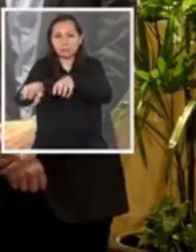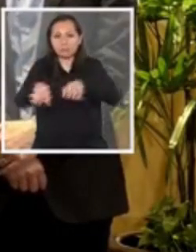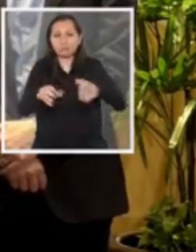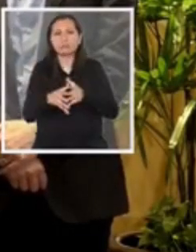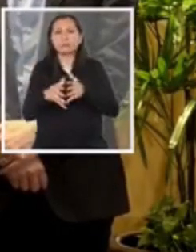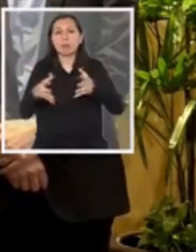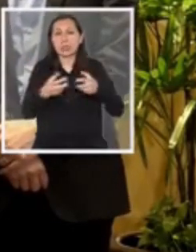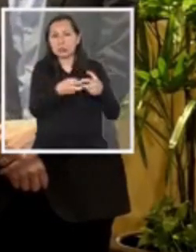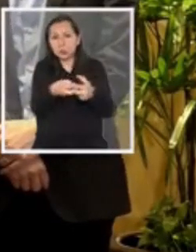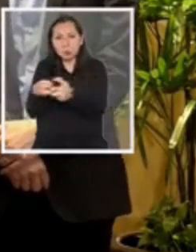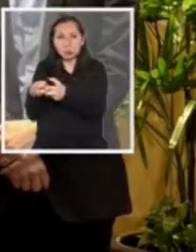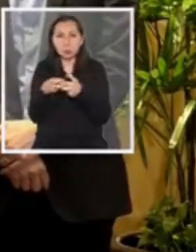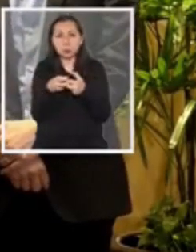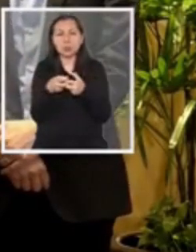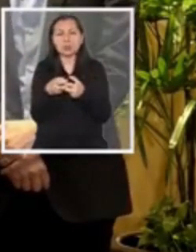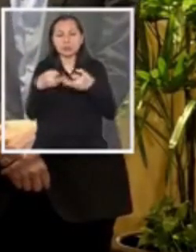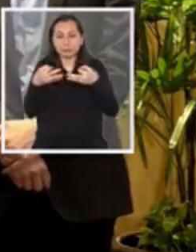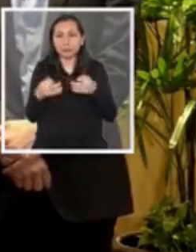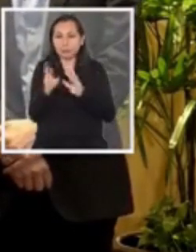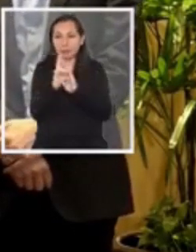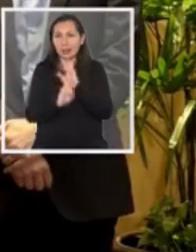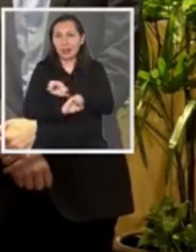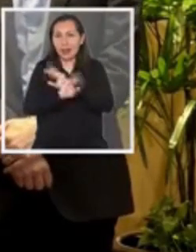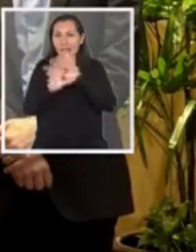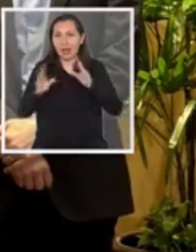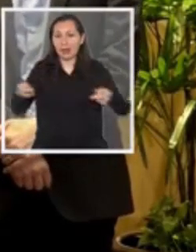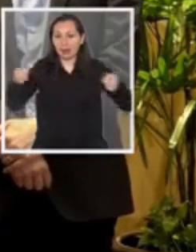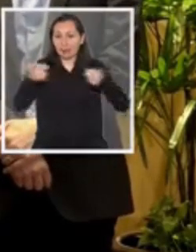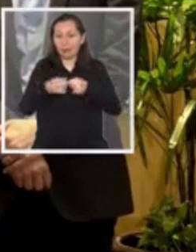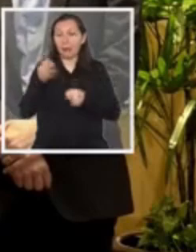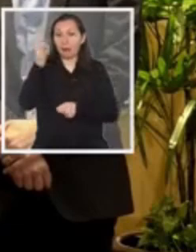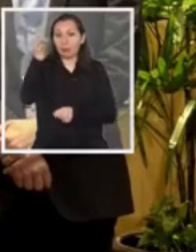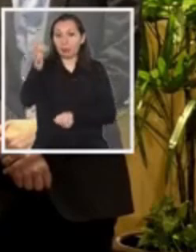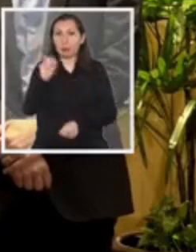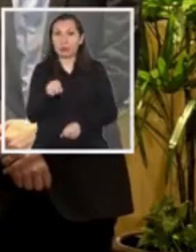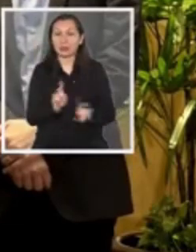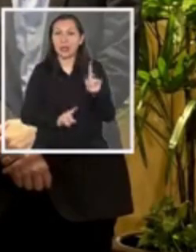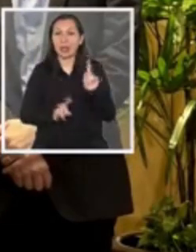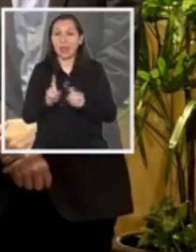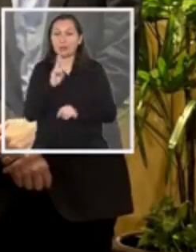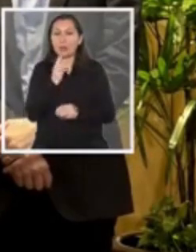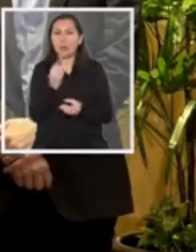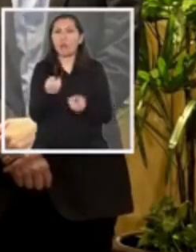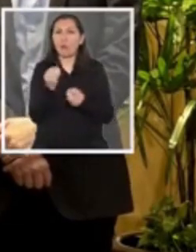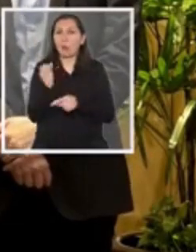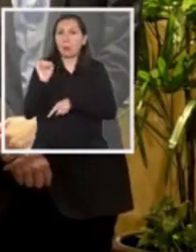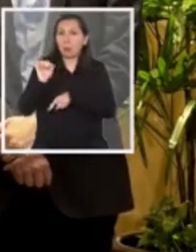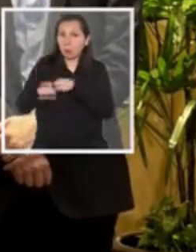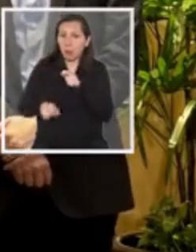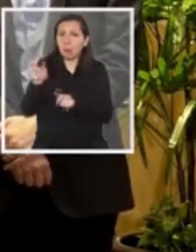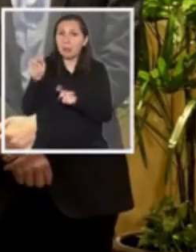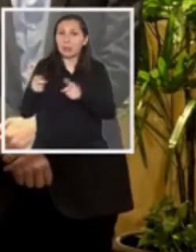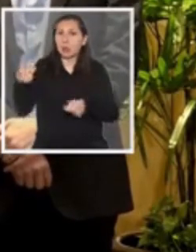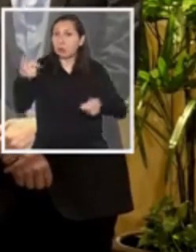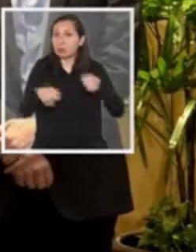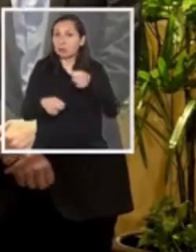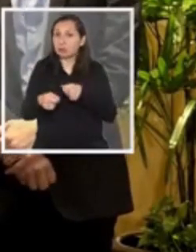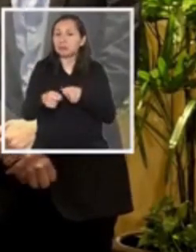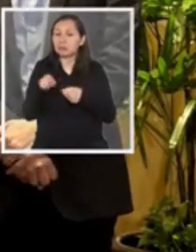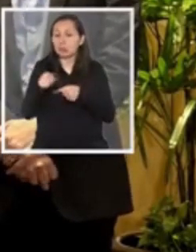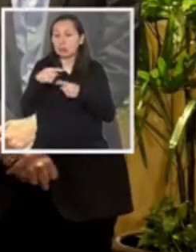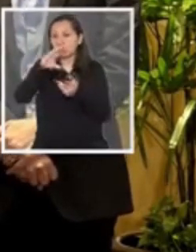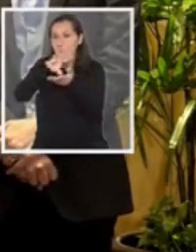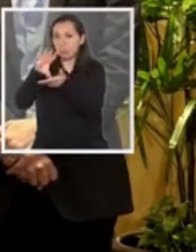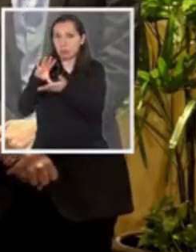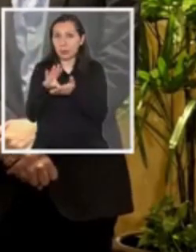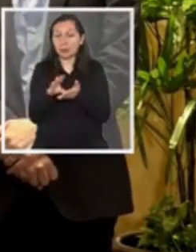una mayor cohesión social con reglas claras para las inversiones de largo plazo y eso es algo que tuvo muy buena acogida entre los inversionistas extranjeros.